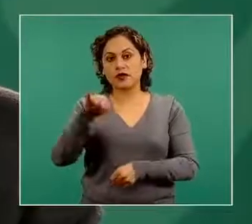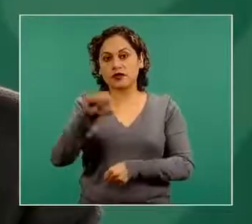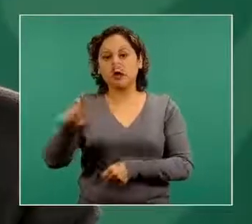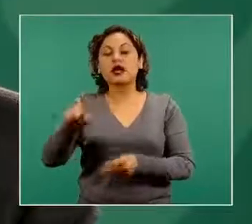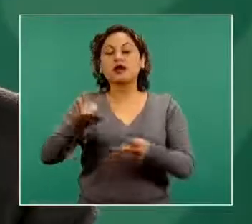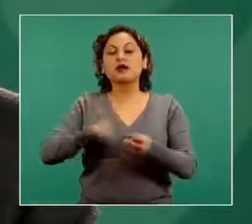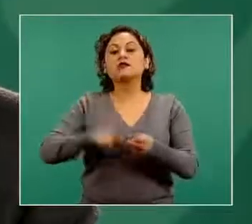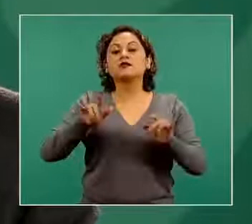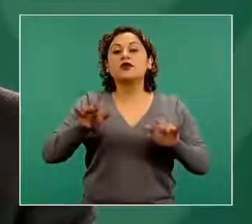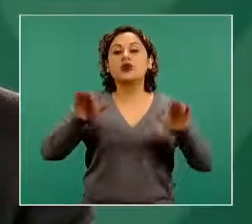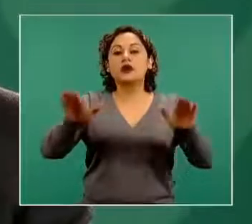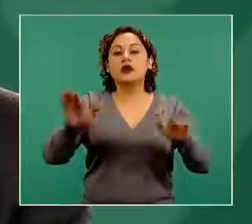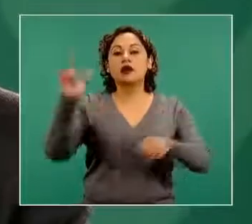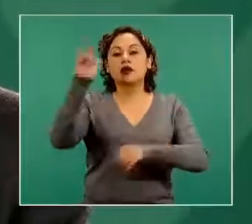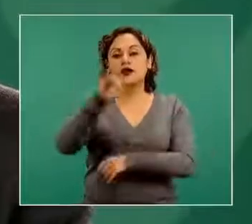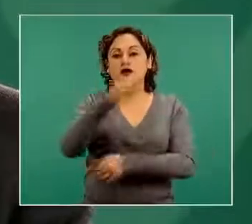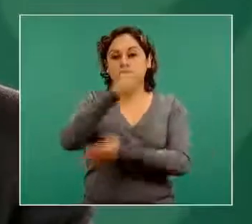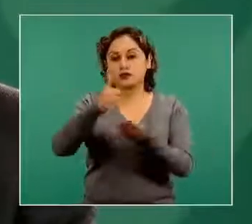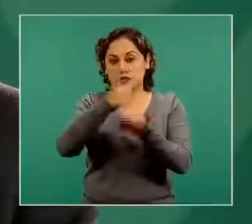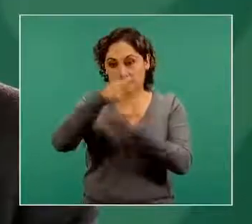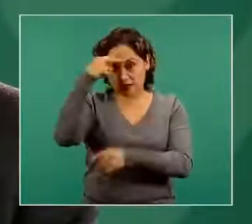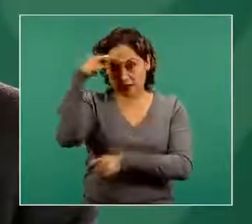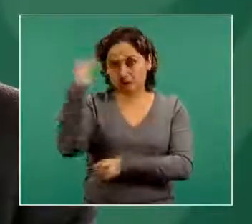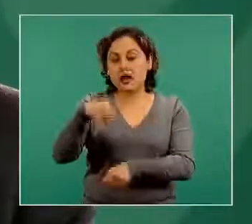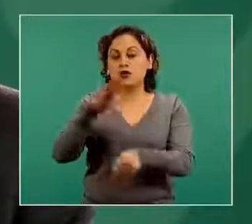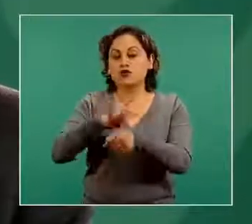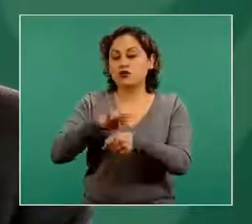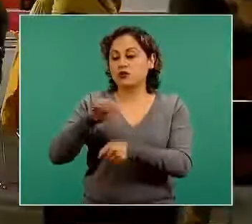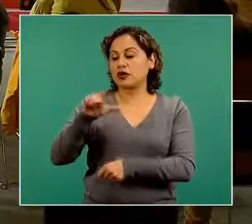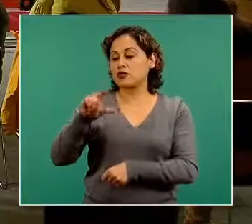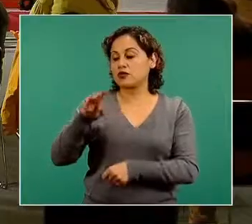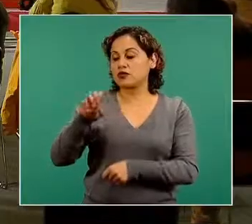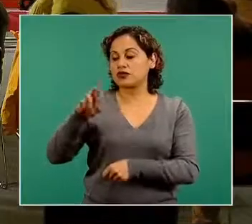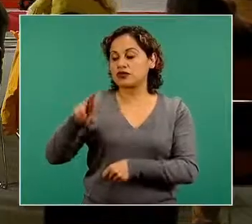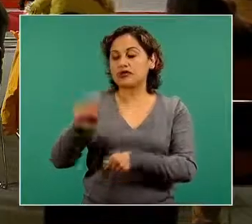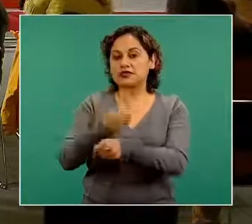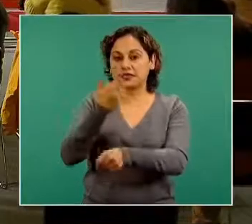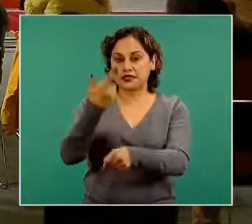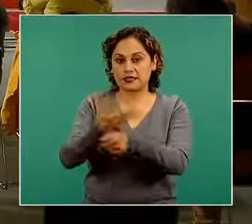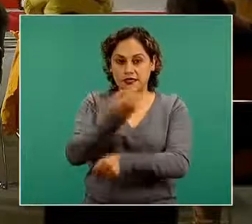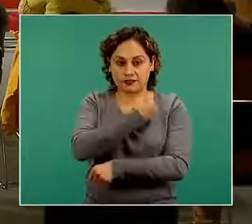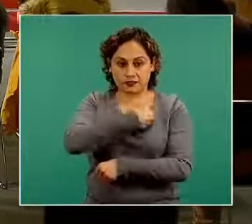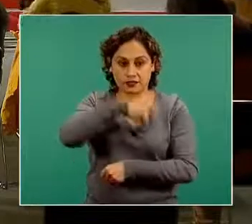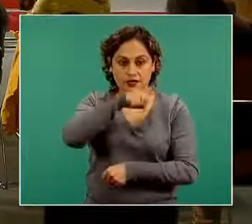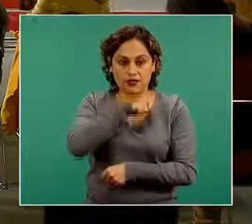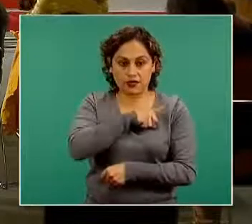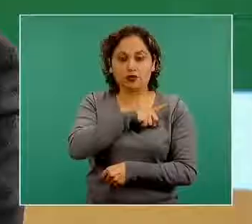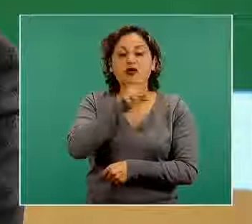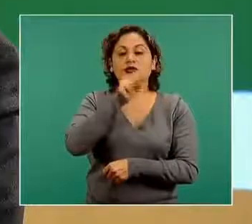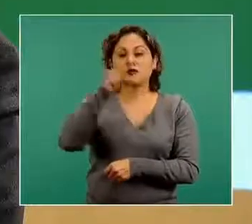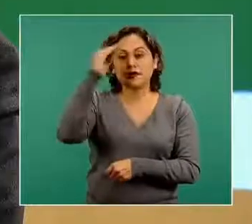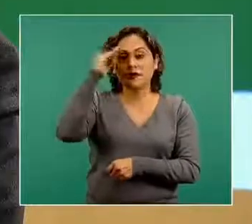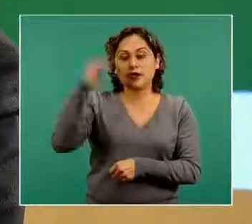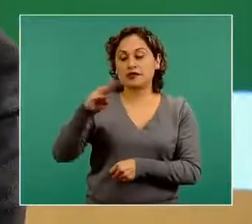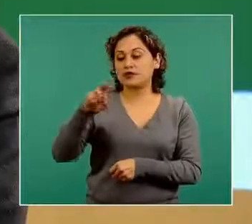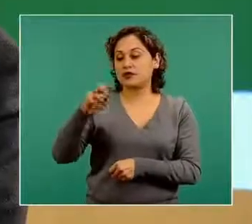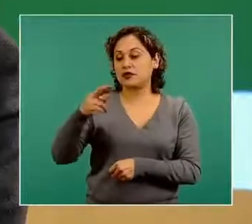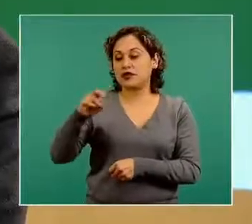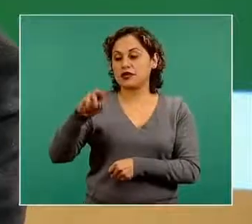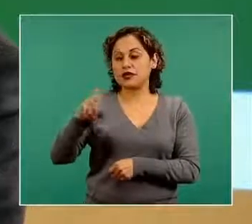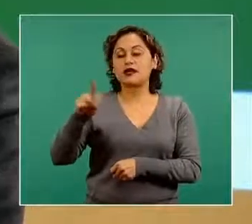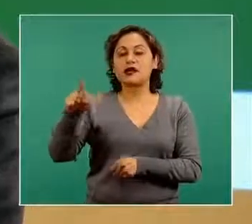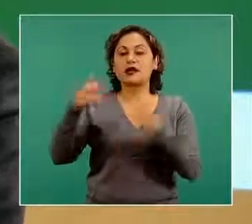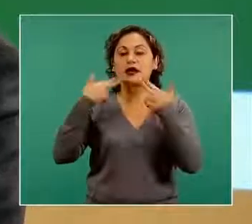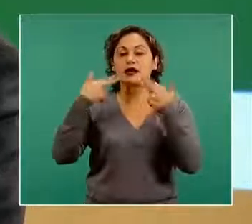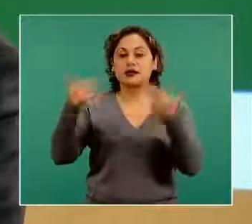aeropuerto de la Ciudad de México estará el doctor Alcocer, secretario de Salud, el doctor Herrera, o maestro Herrera, Arturo Herrera, secretario de